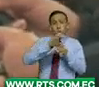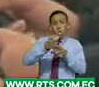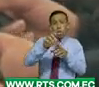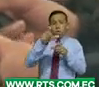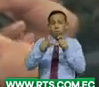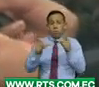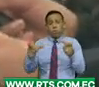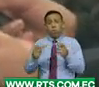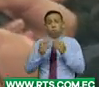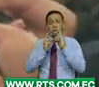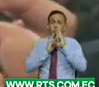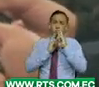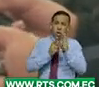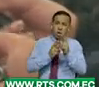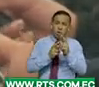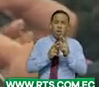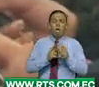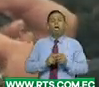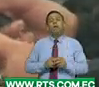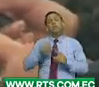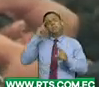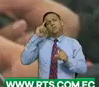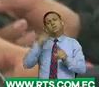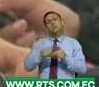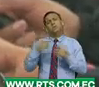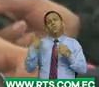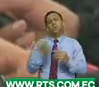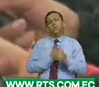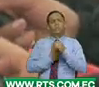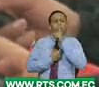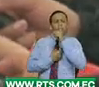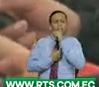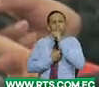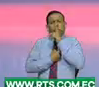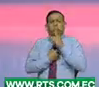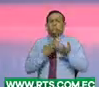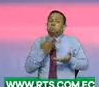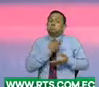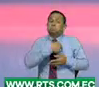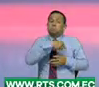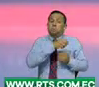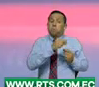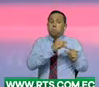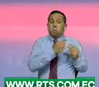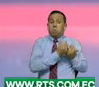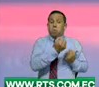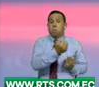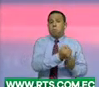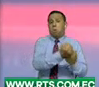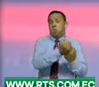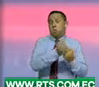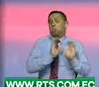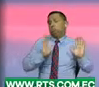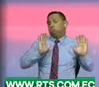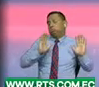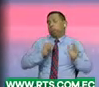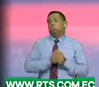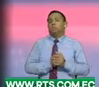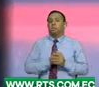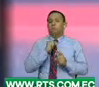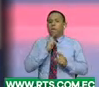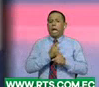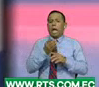pronunciemos ante lo que está sucediendo complicidad protección el bloque de la revolución ciudadana se pronunció en un